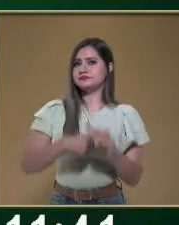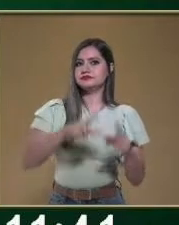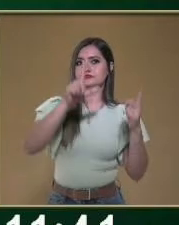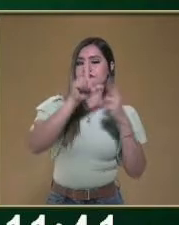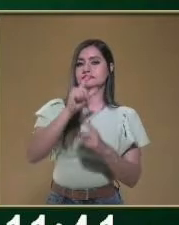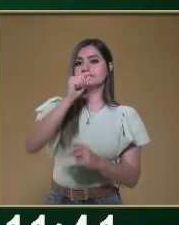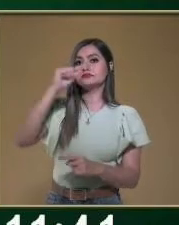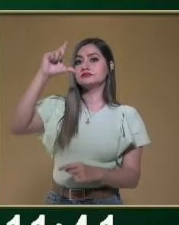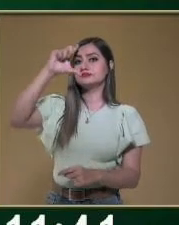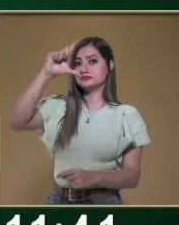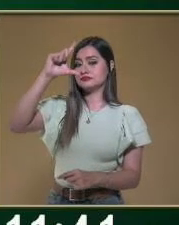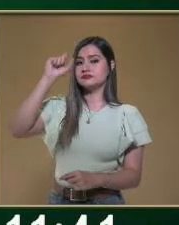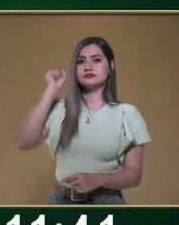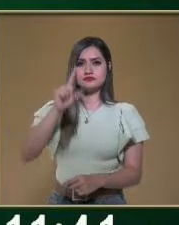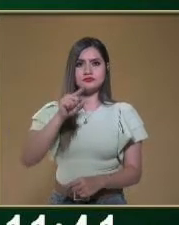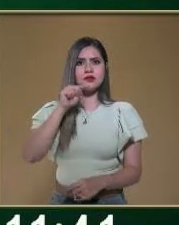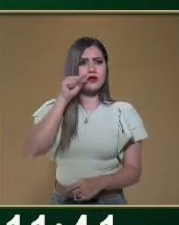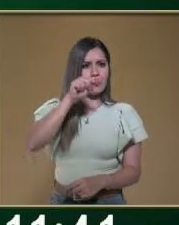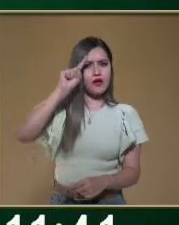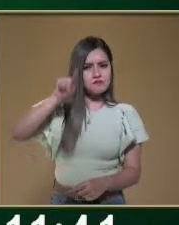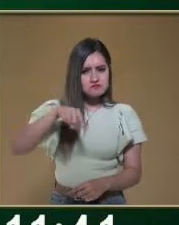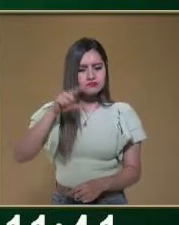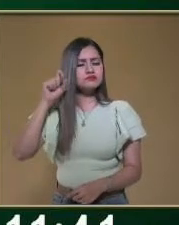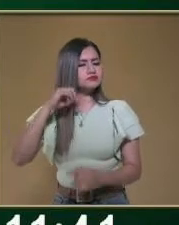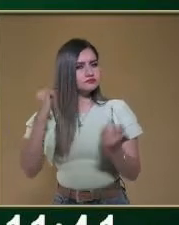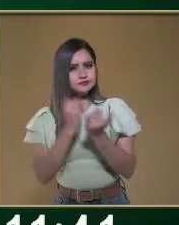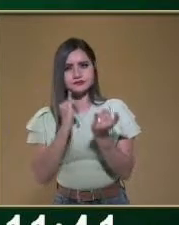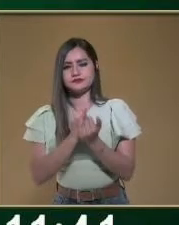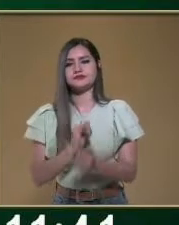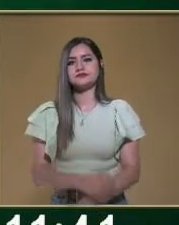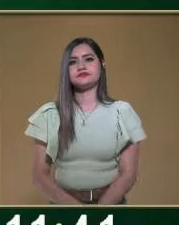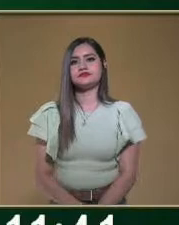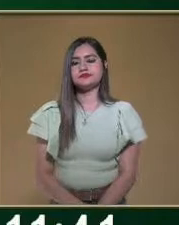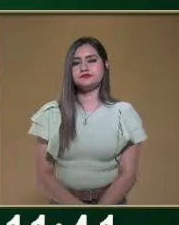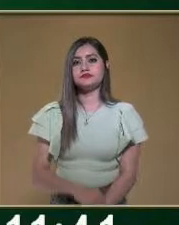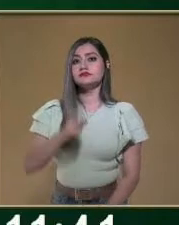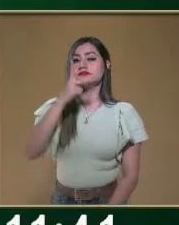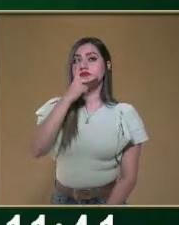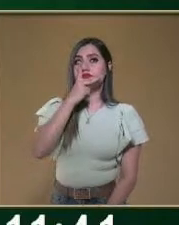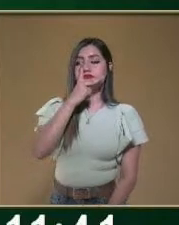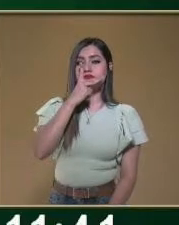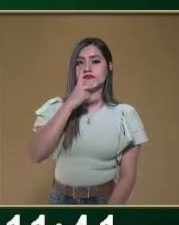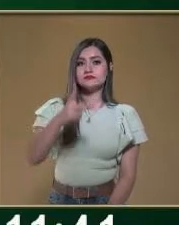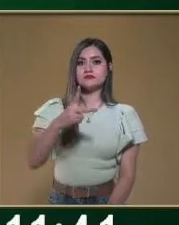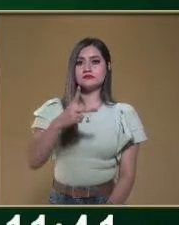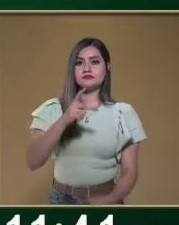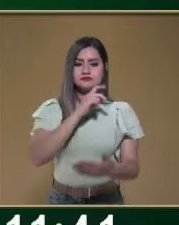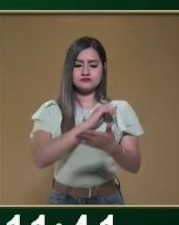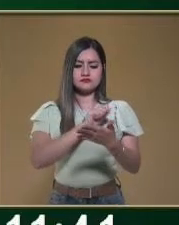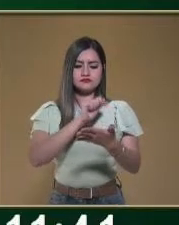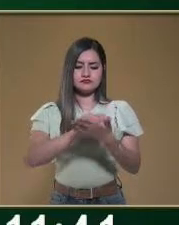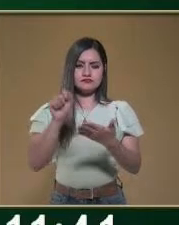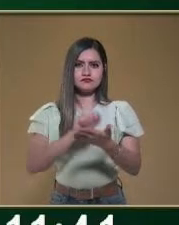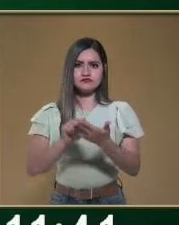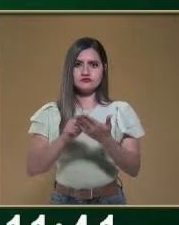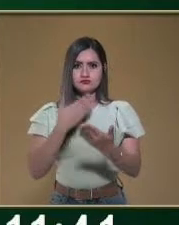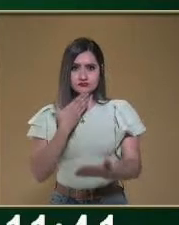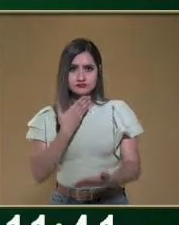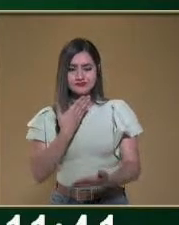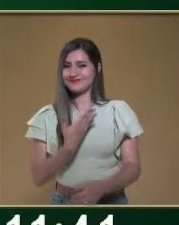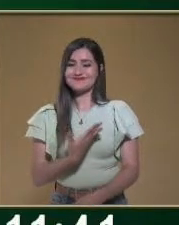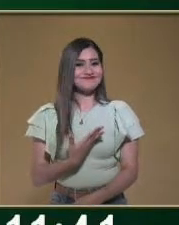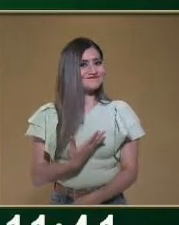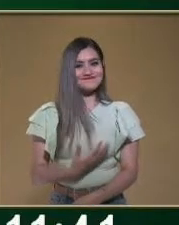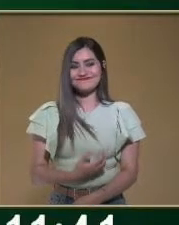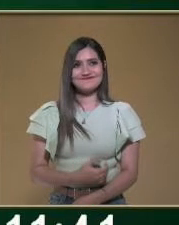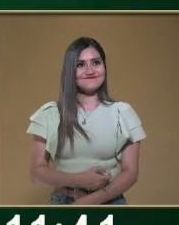puntos también hay mayúscula. ¿Las palabras están bien escritas? No, maestra Ana,